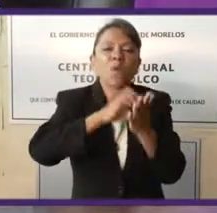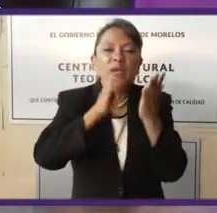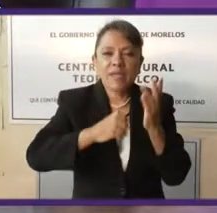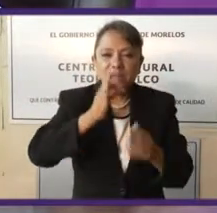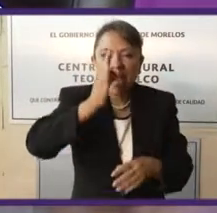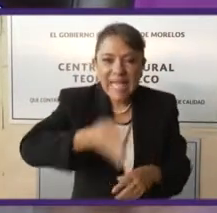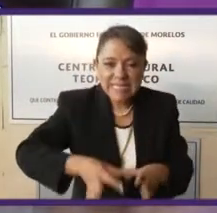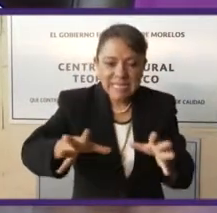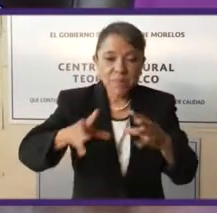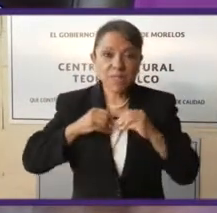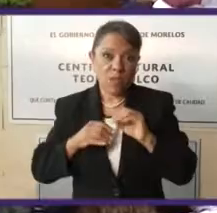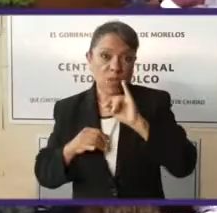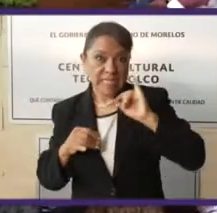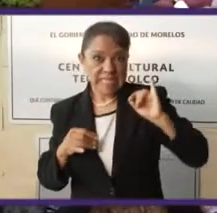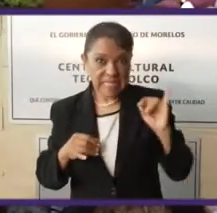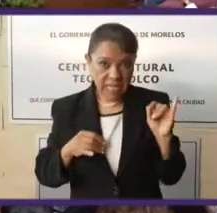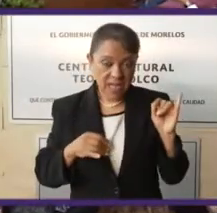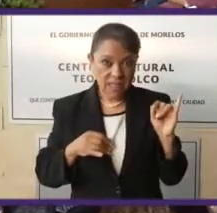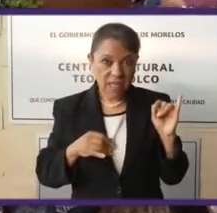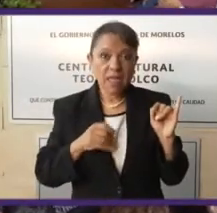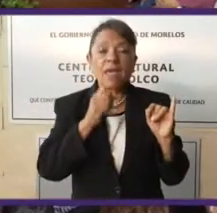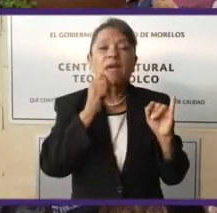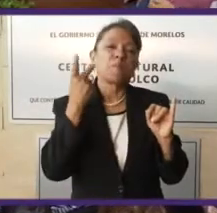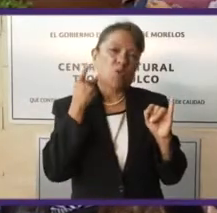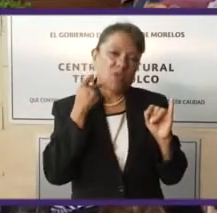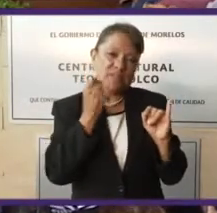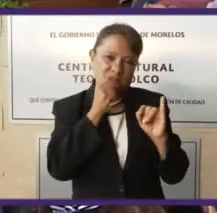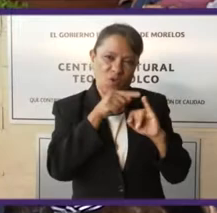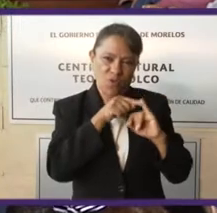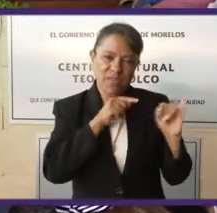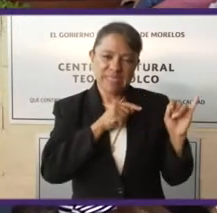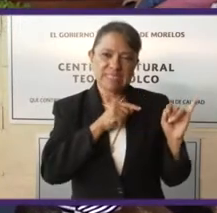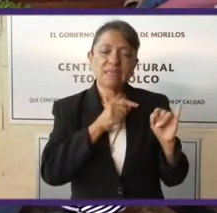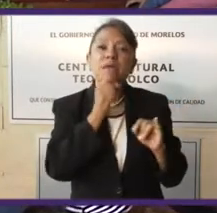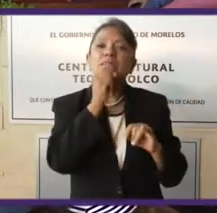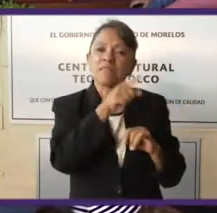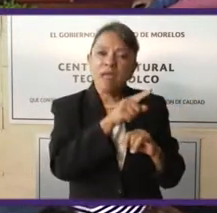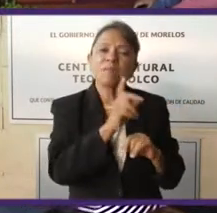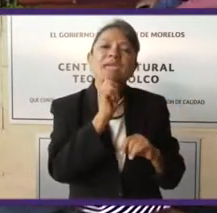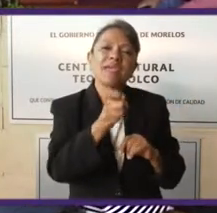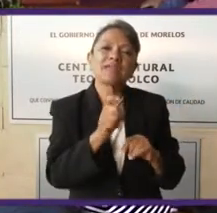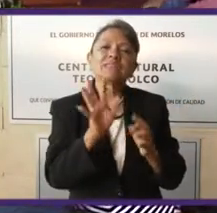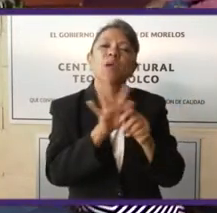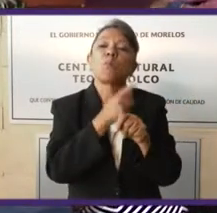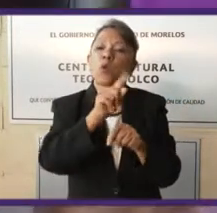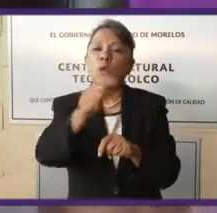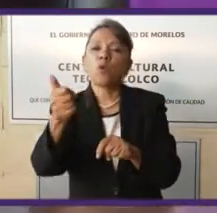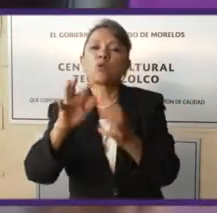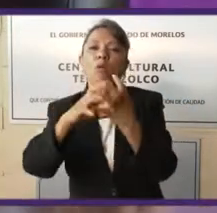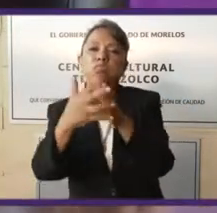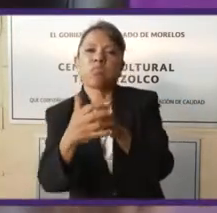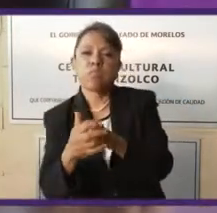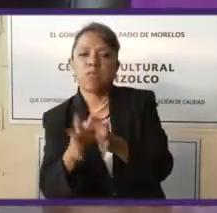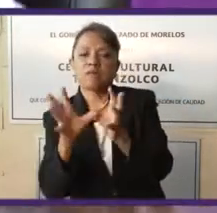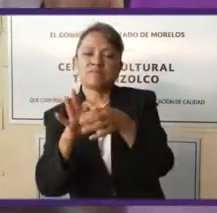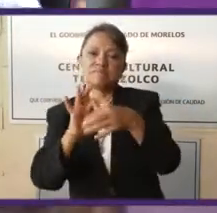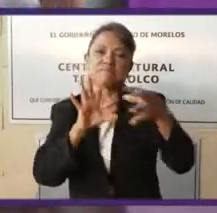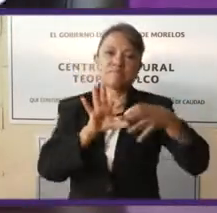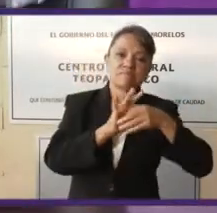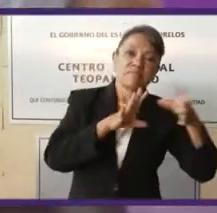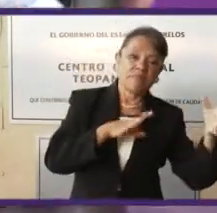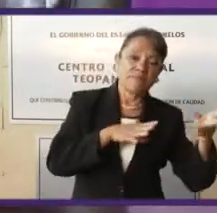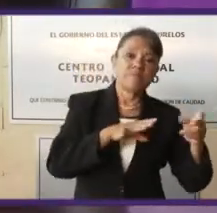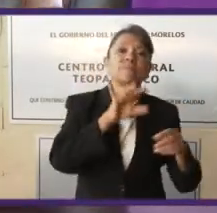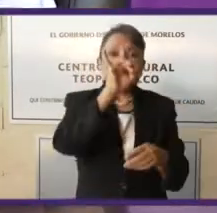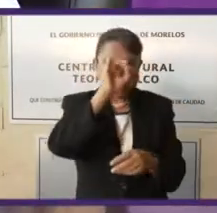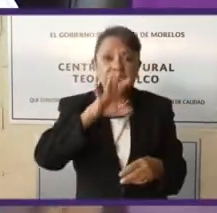parte del deterioro de la política y los políticos, vale mucho la pena hablar con la mayor claridad posible. Sí, sí es el agua